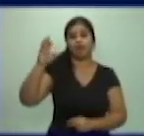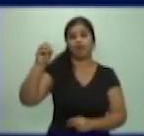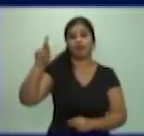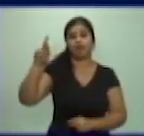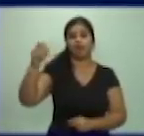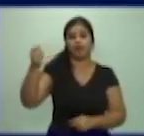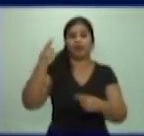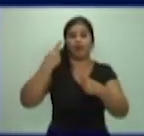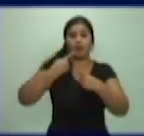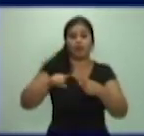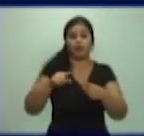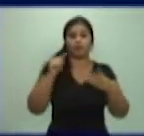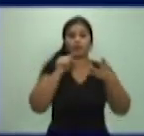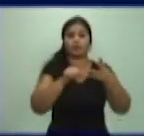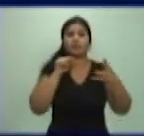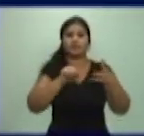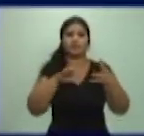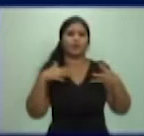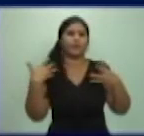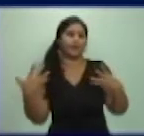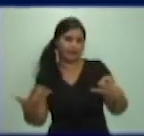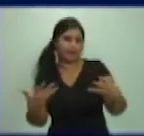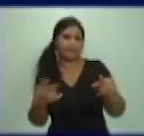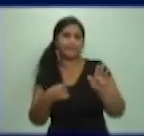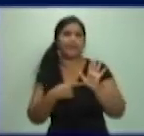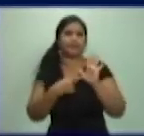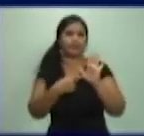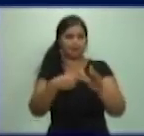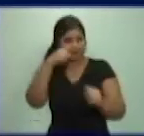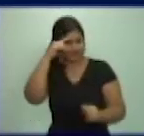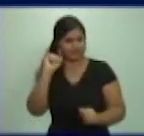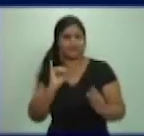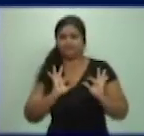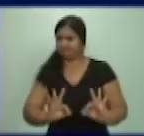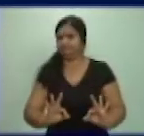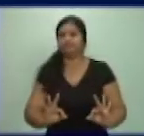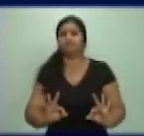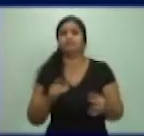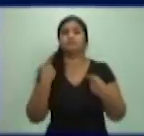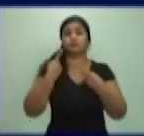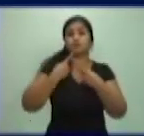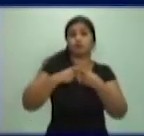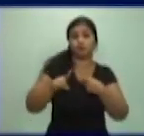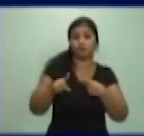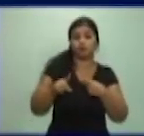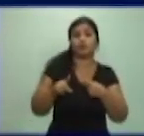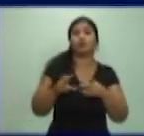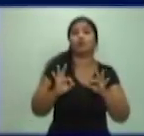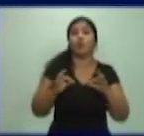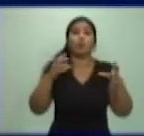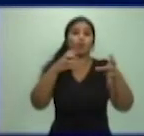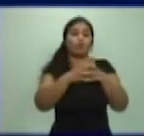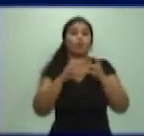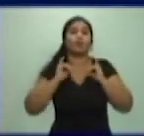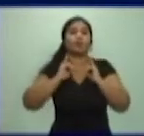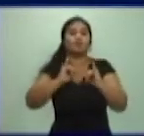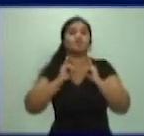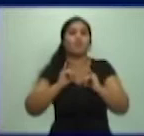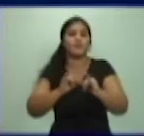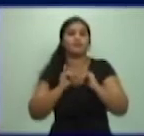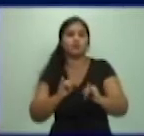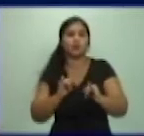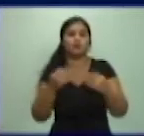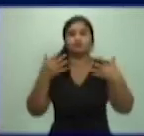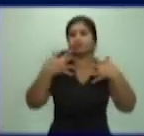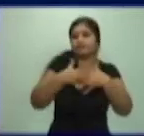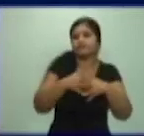estas posibilidades usted cree que es la correcta? Muy bien, el texto nos da un grupo de informaciones